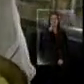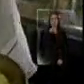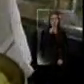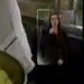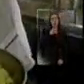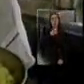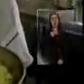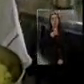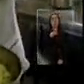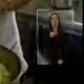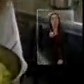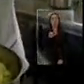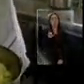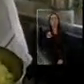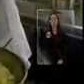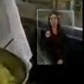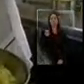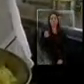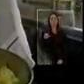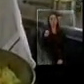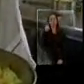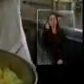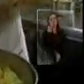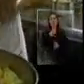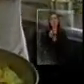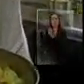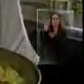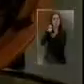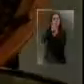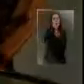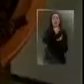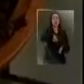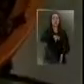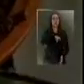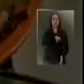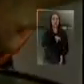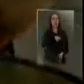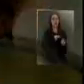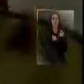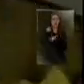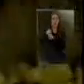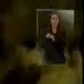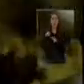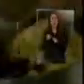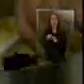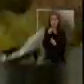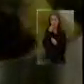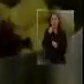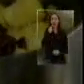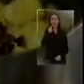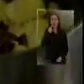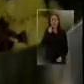nuestro segundo plato, se exporta muchísimo a España. El cochayuyo es uno de los